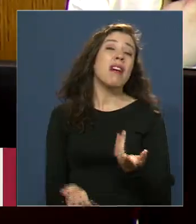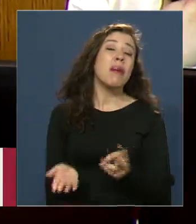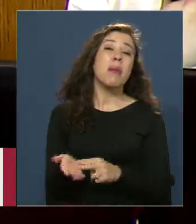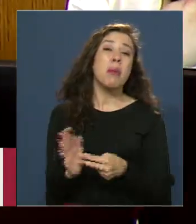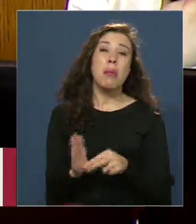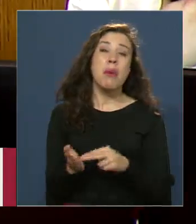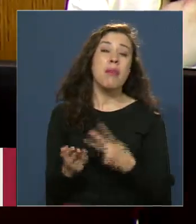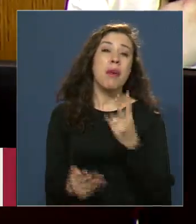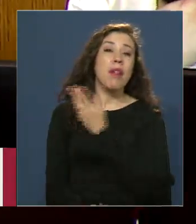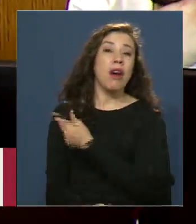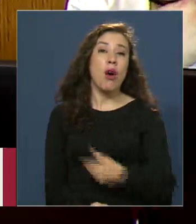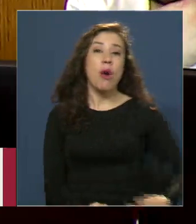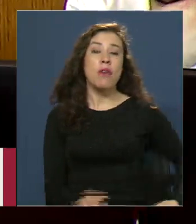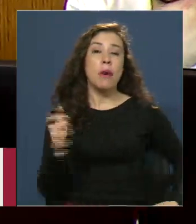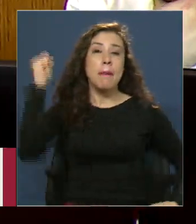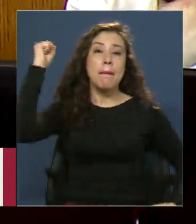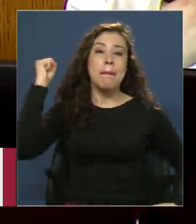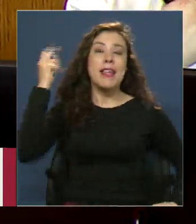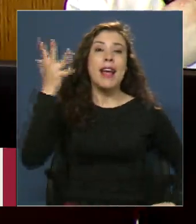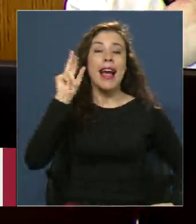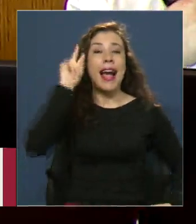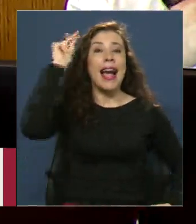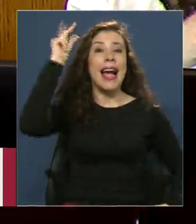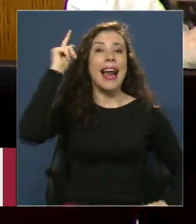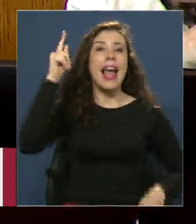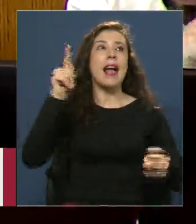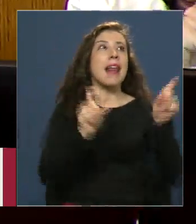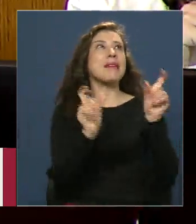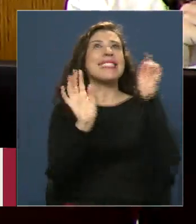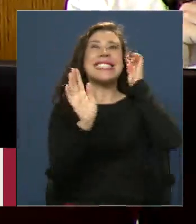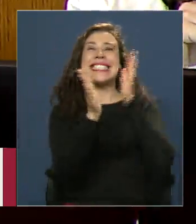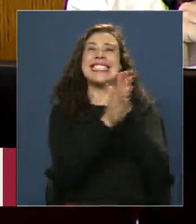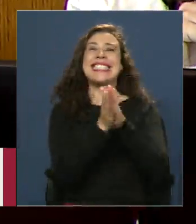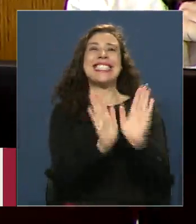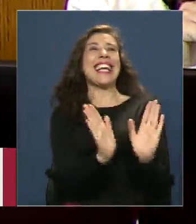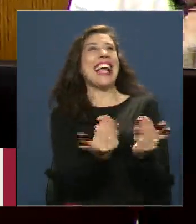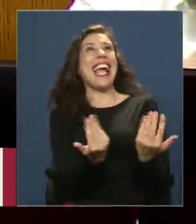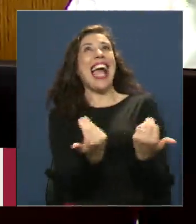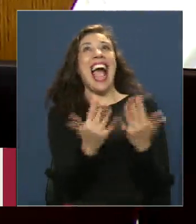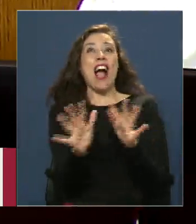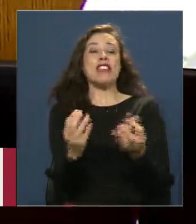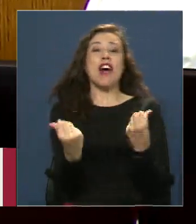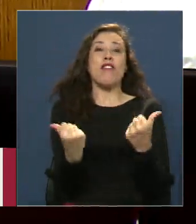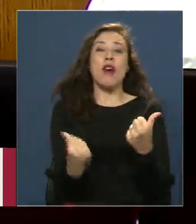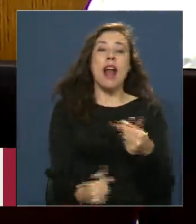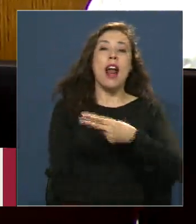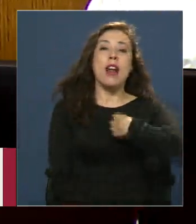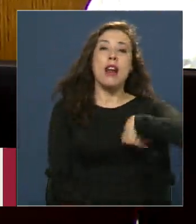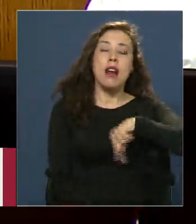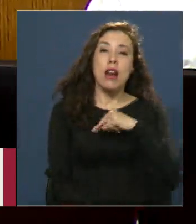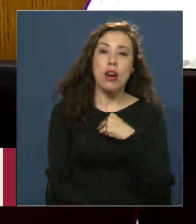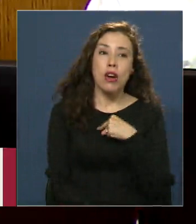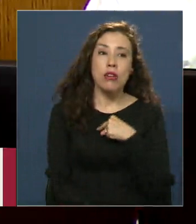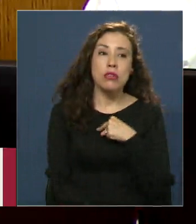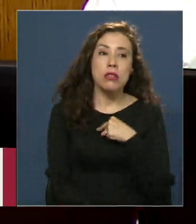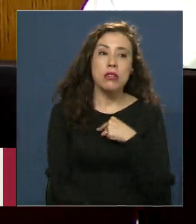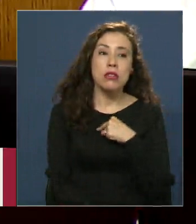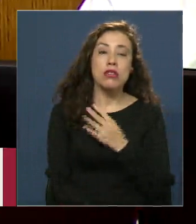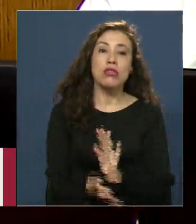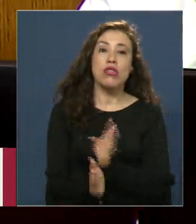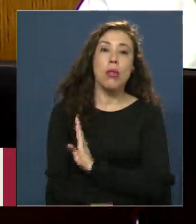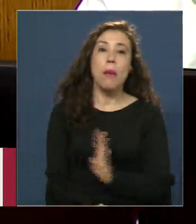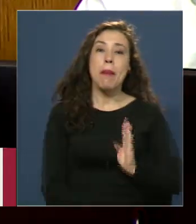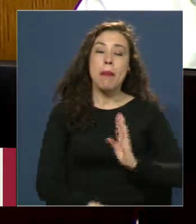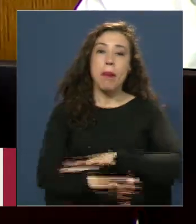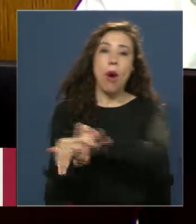problema del gobierno de Piñera de crear expectativas desmesuradas, y nosotros, todos los miembros de